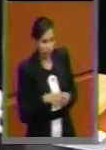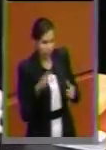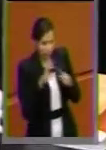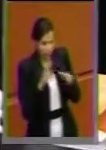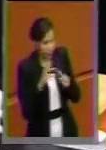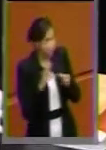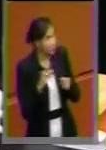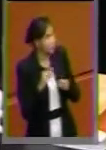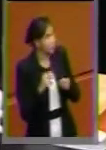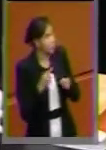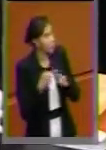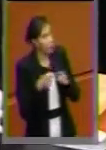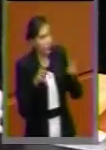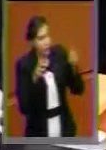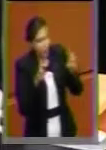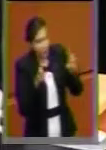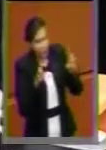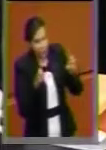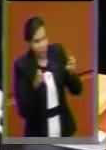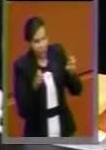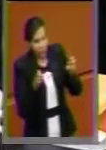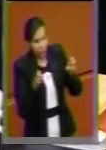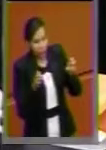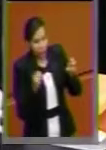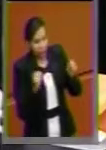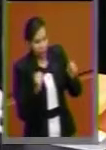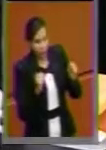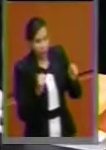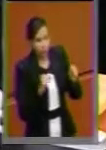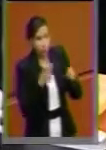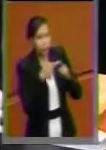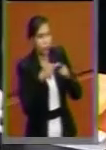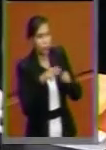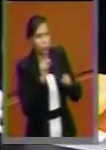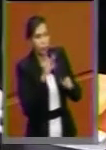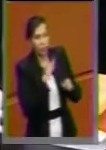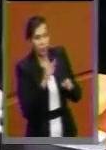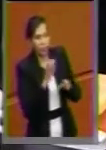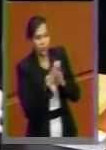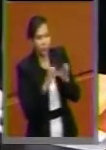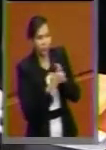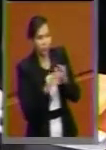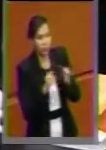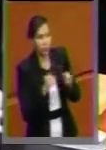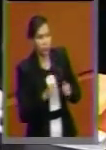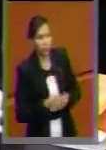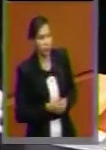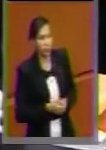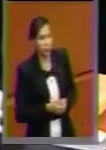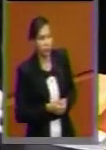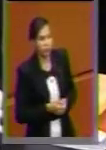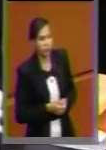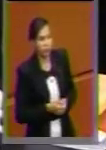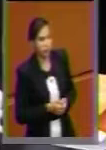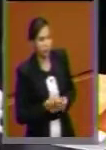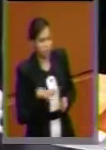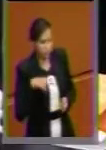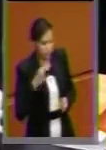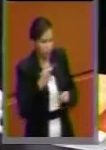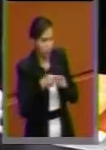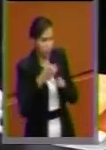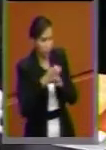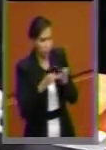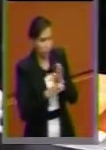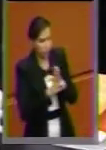de un tema menor no anima tamaulipas o no han visto otras ciudades donde verdaderamente